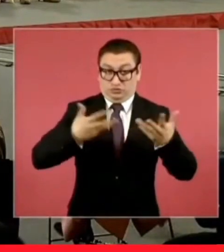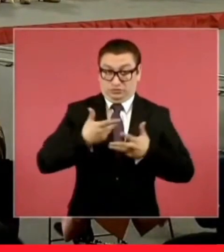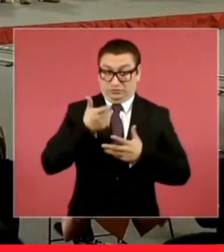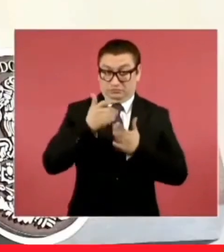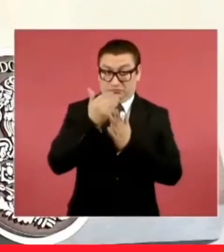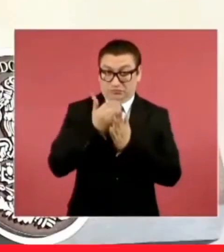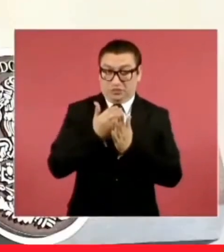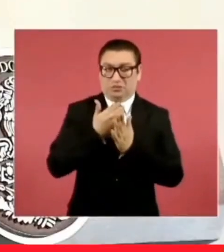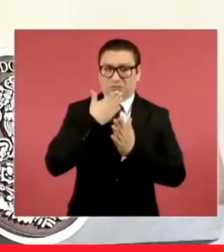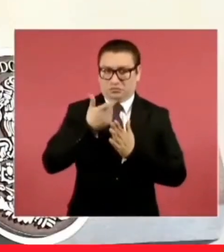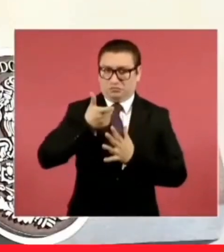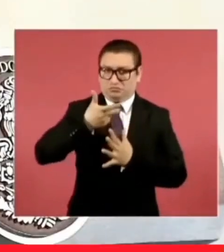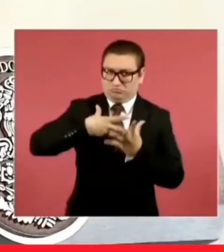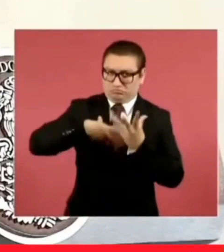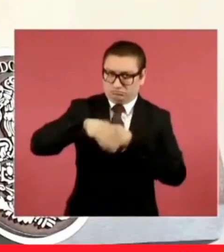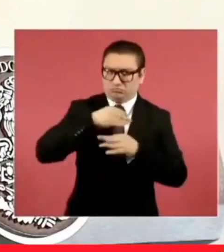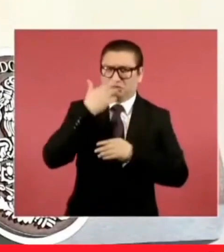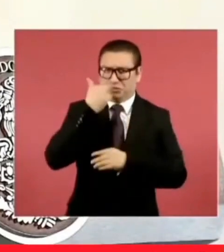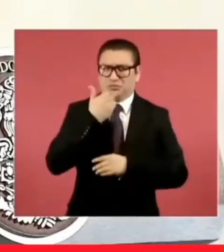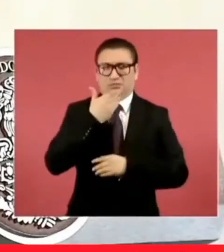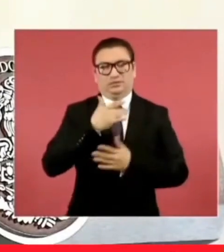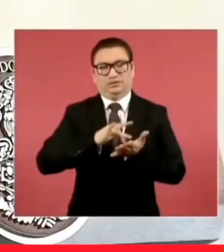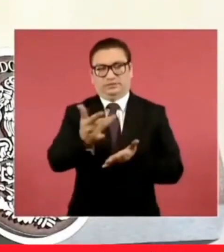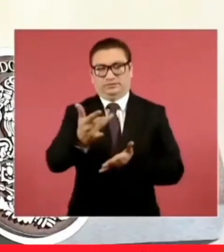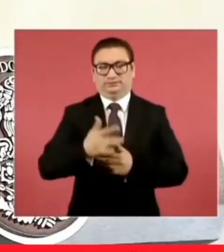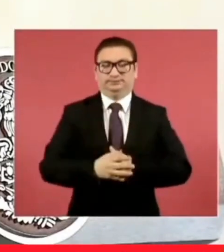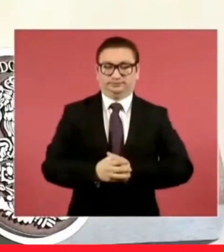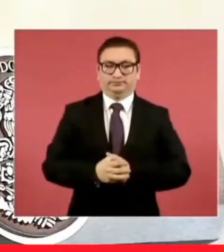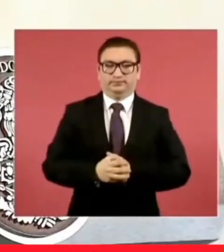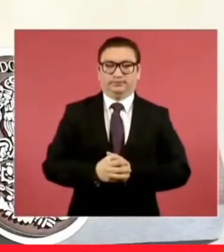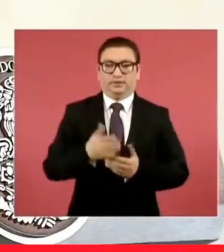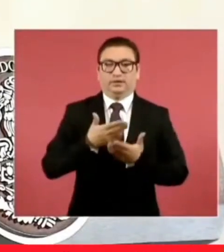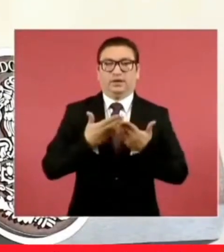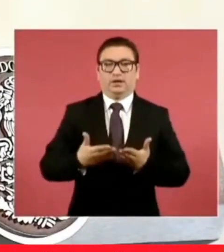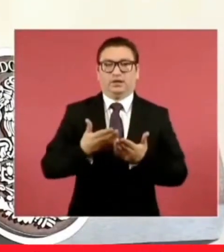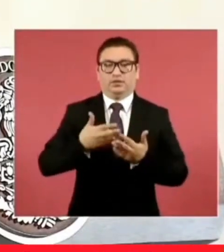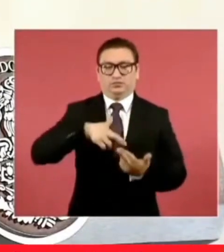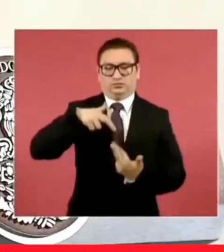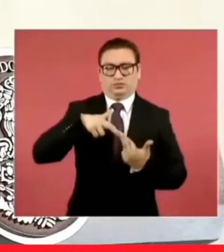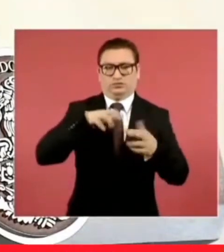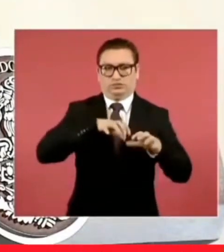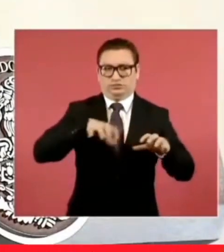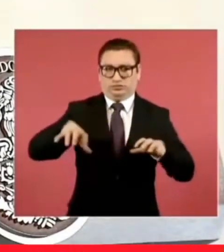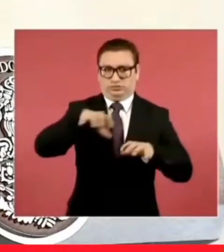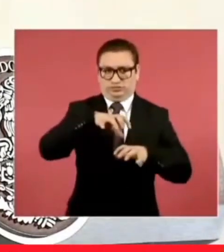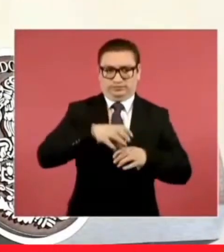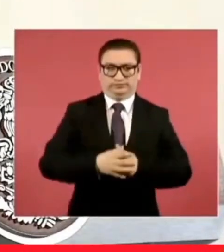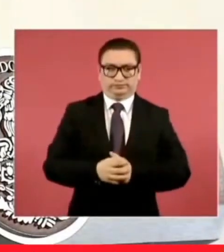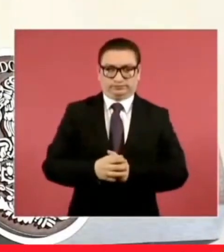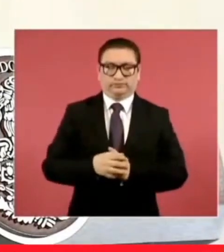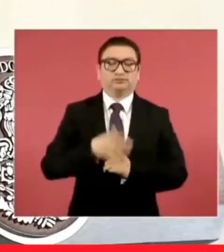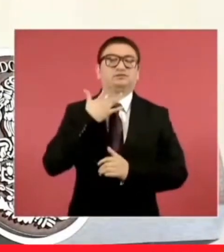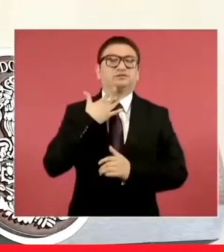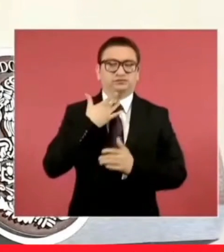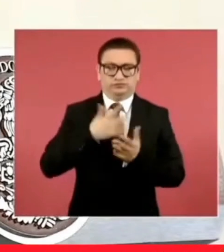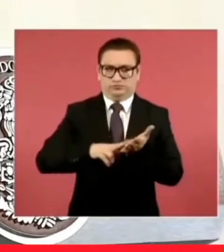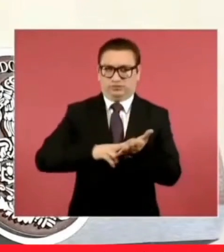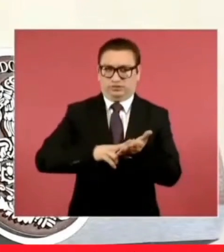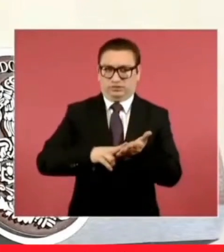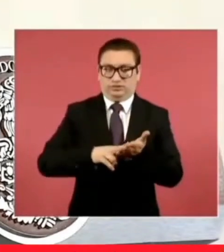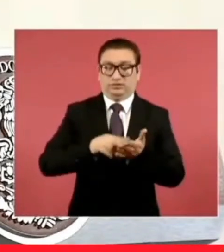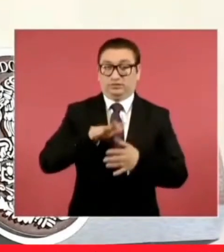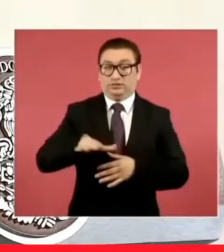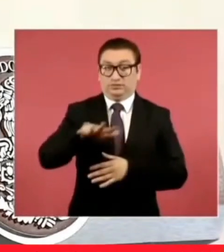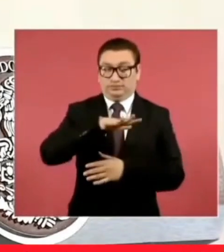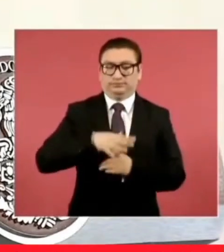precios bajos con ganancias razonables. Pasando ahora por regiones, en el caso de la gasolina regular,